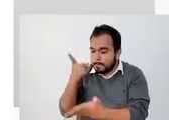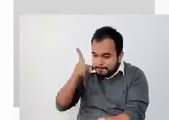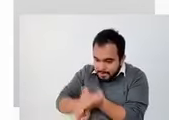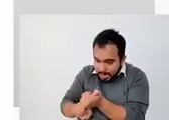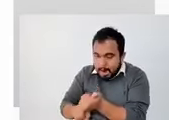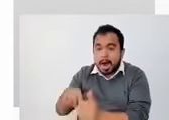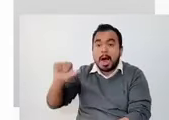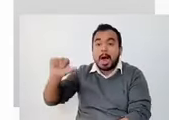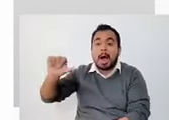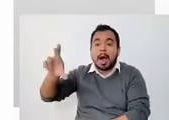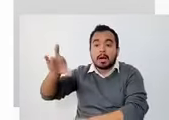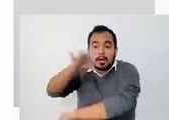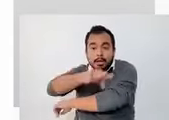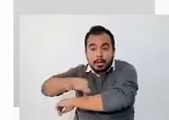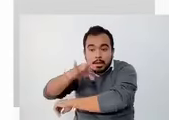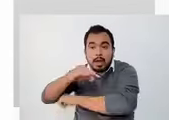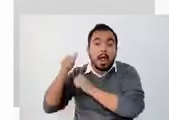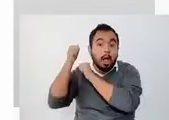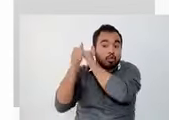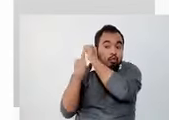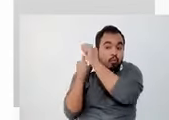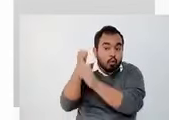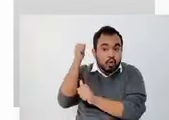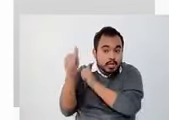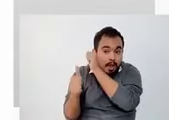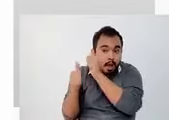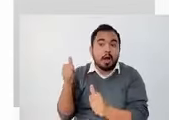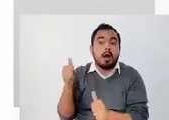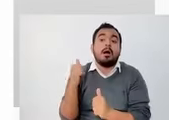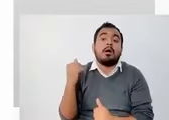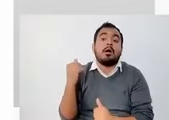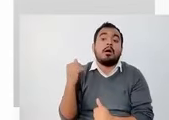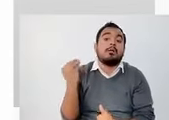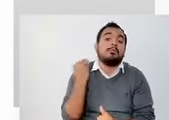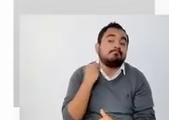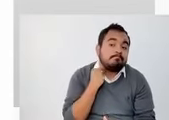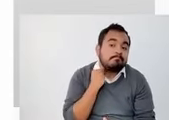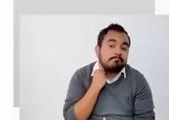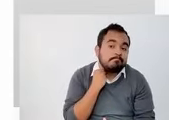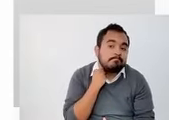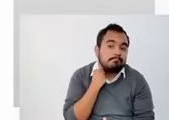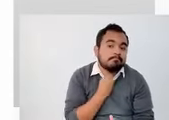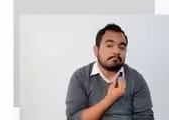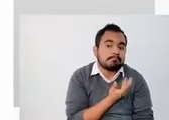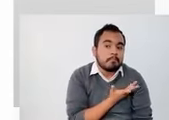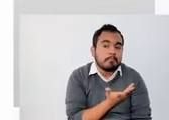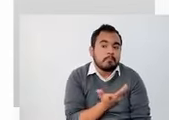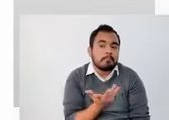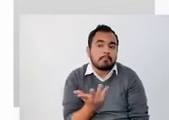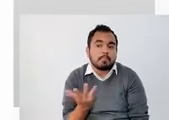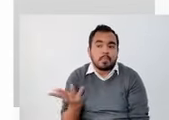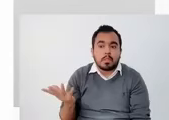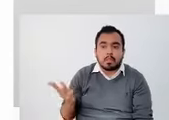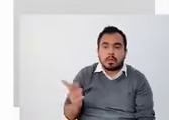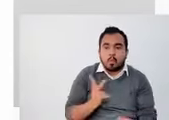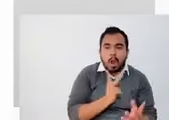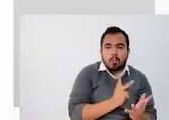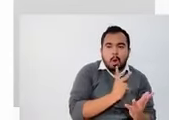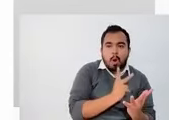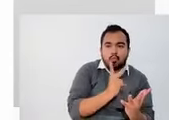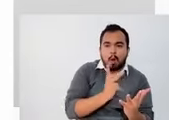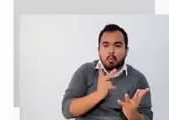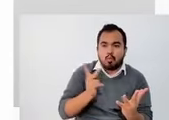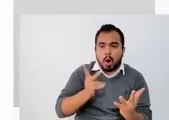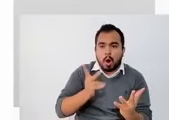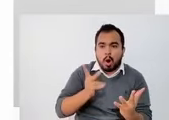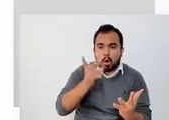arquitectura, desde la antropología, desde el derecho. Y lo que tienen es una base conceptual común que te permite entender de qué están hablando